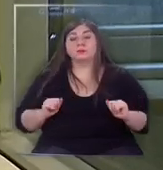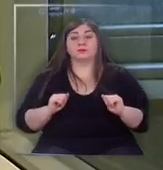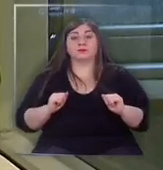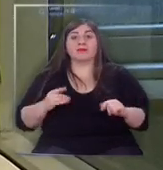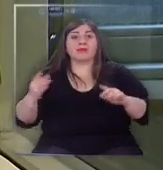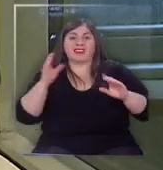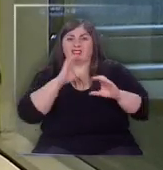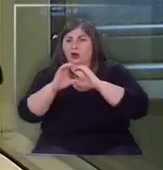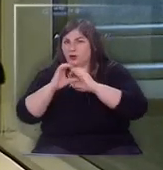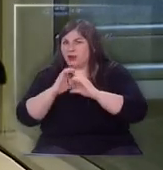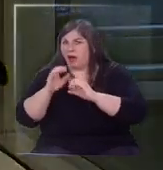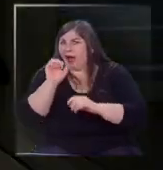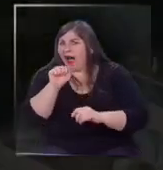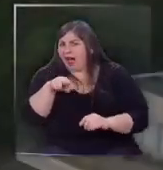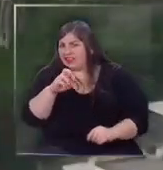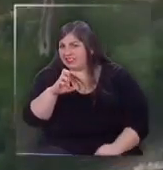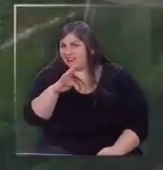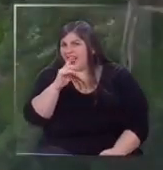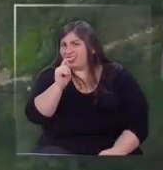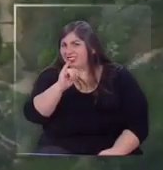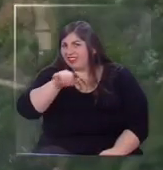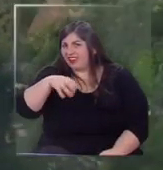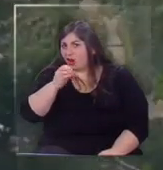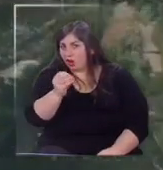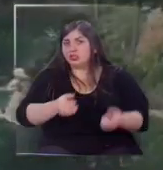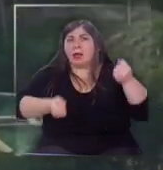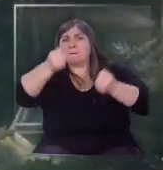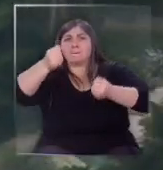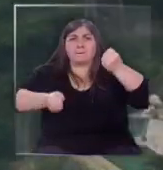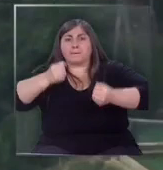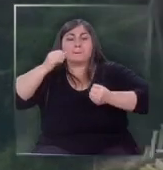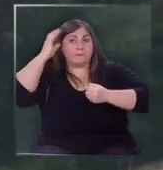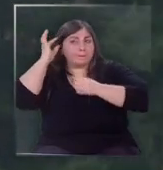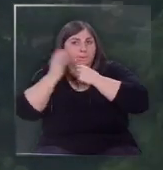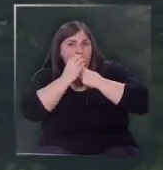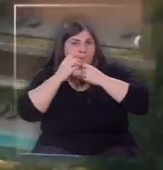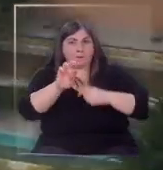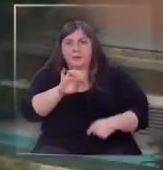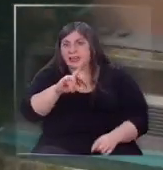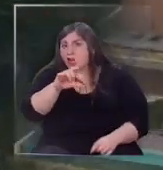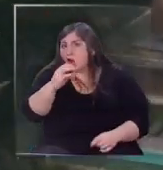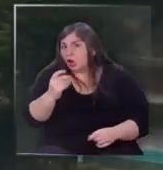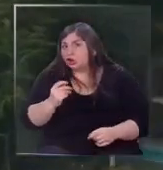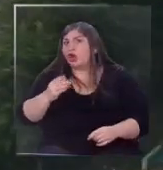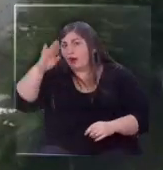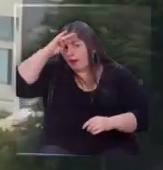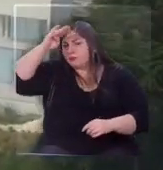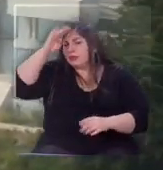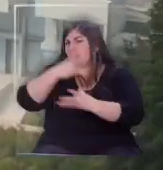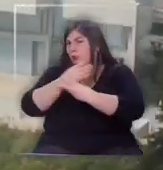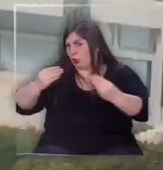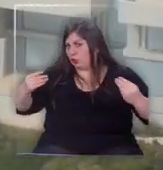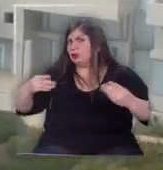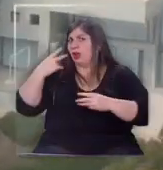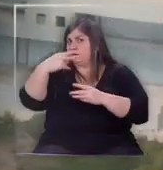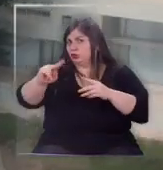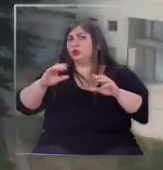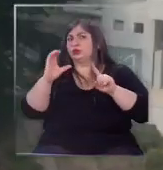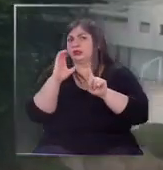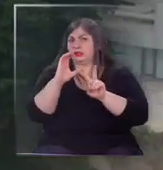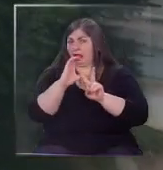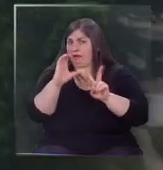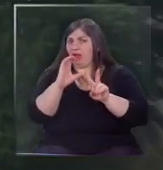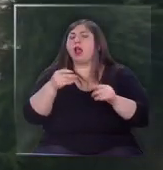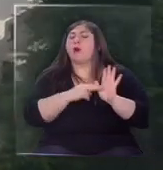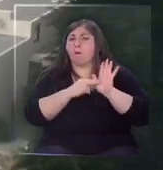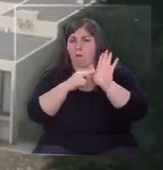comunicamos con Aníbal Tejos, trabajador de Urenda, piloto con vasta experiencia en el mundo de la aeronáutica. Su currículum lo demuestra,